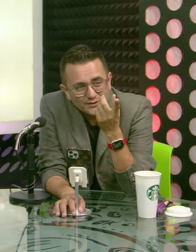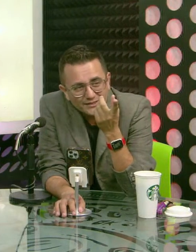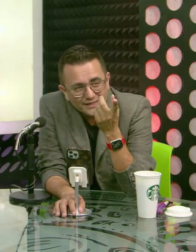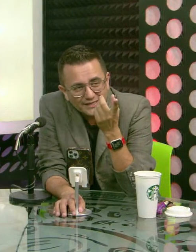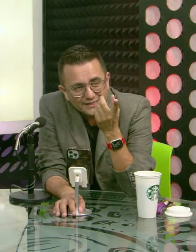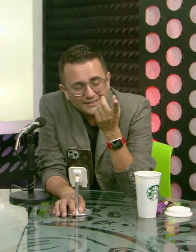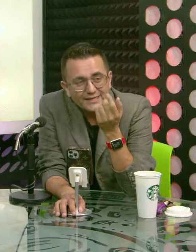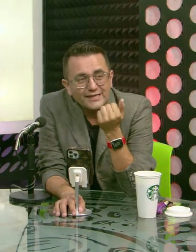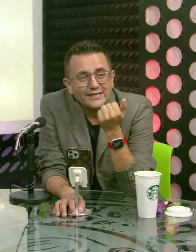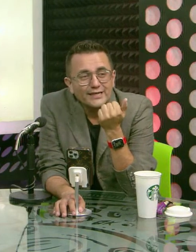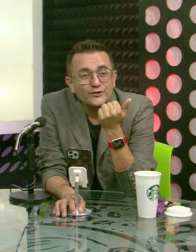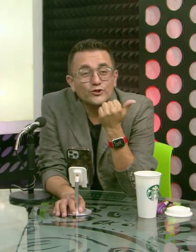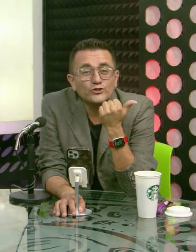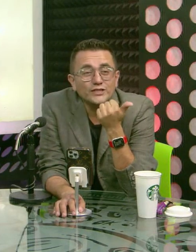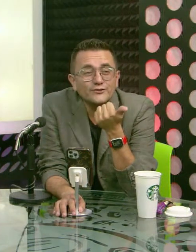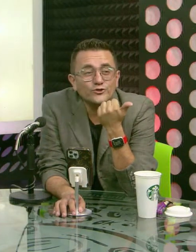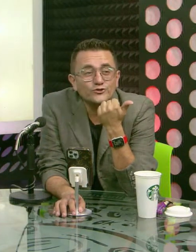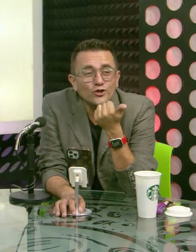Platicábamos ahorita que